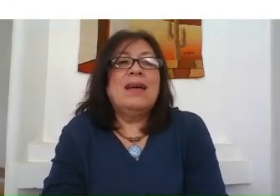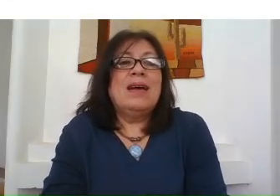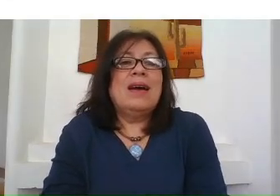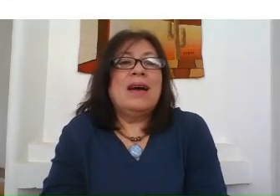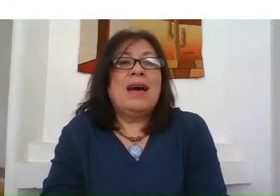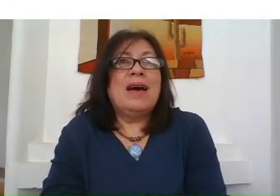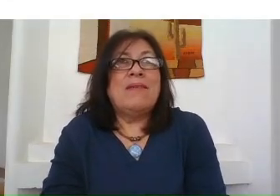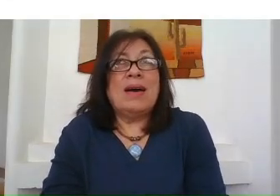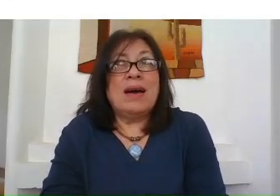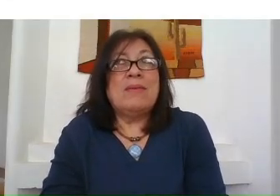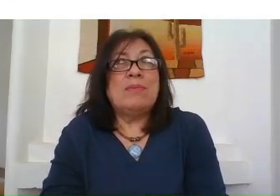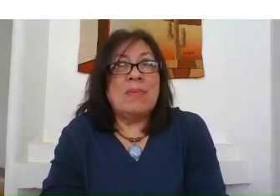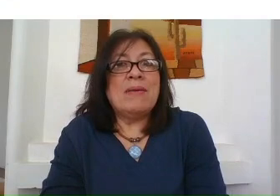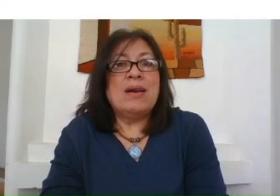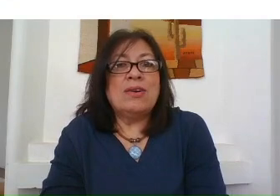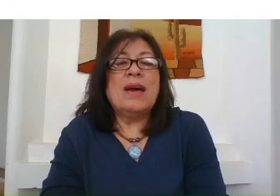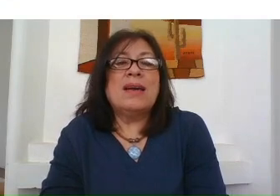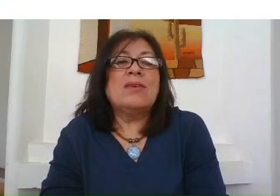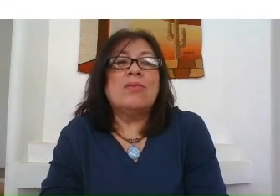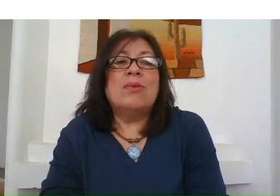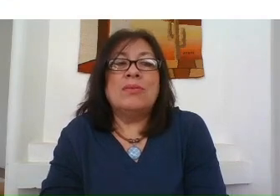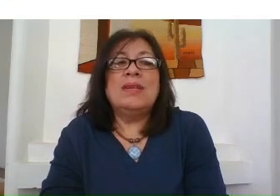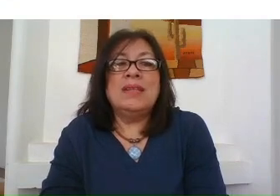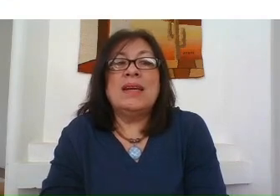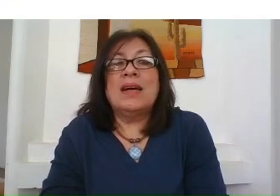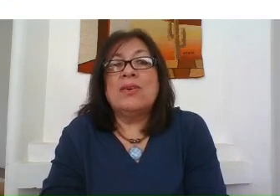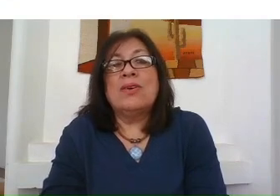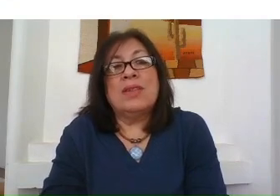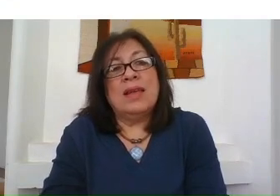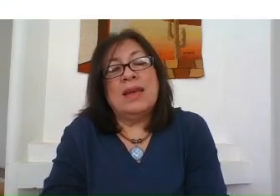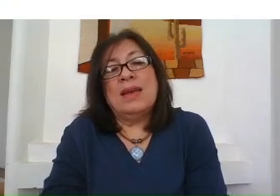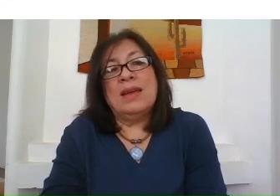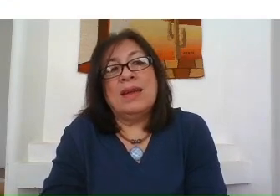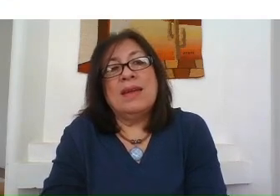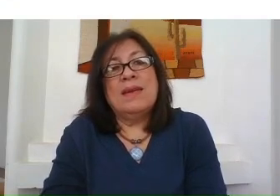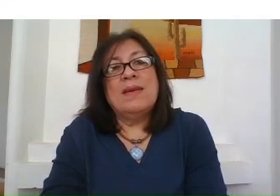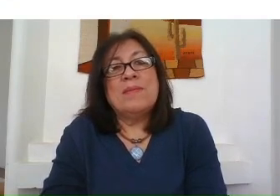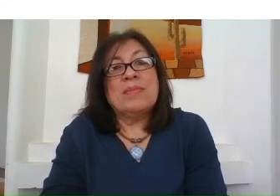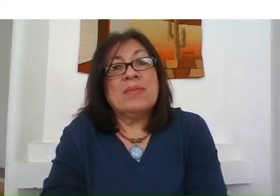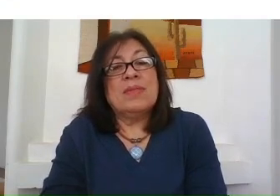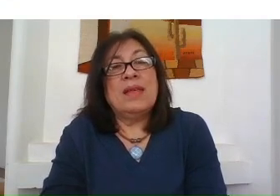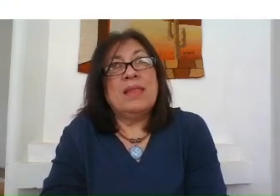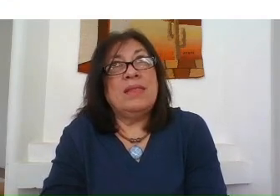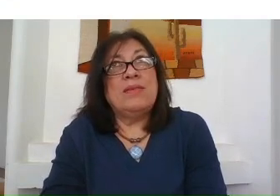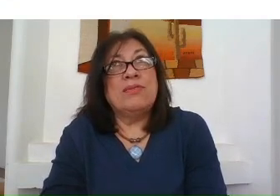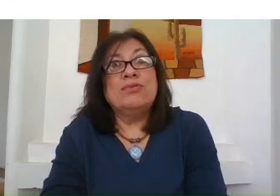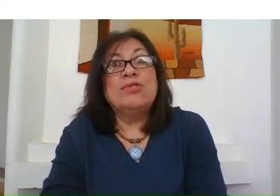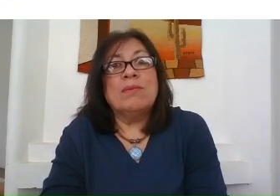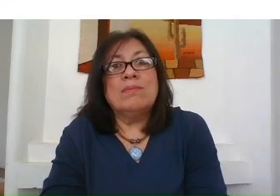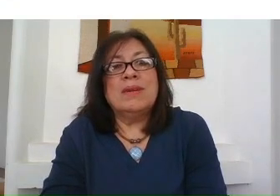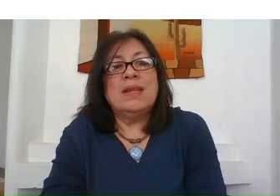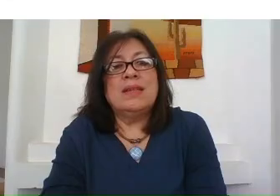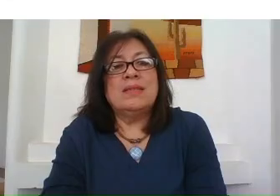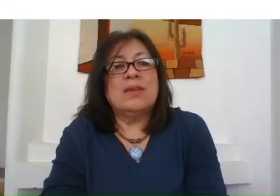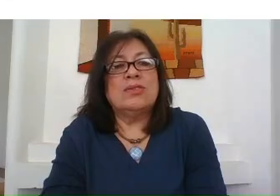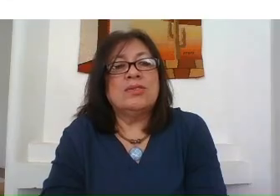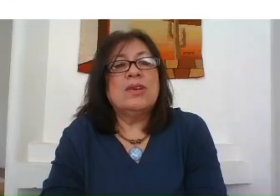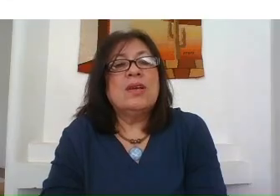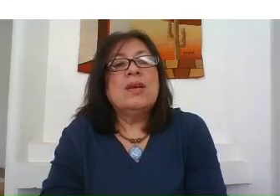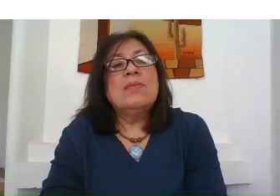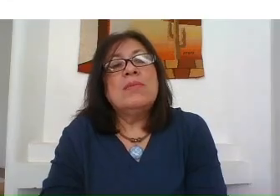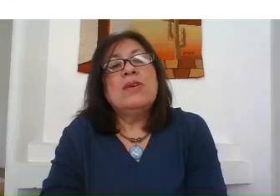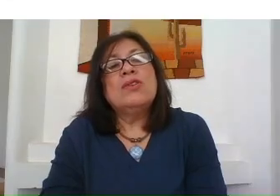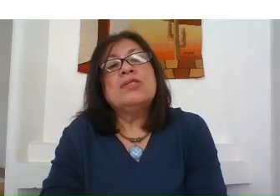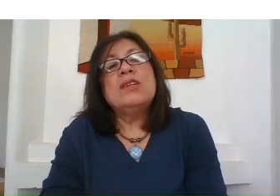a, a valorar como un indicador de disfunción en el